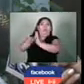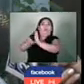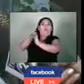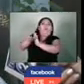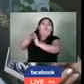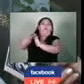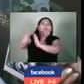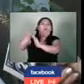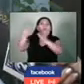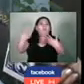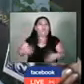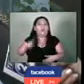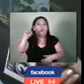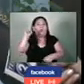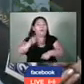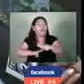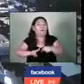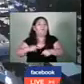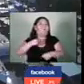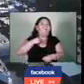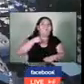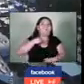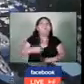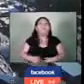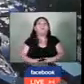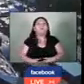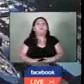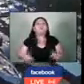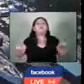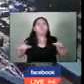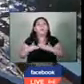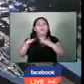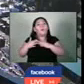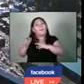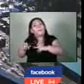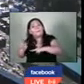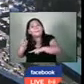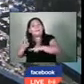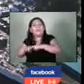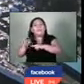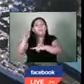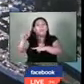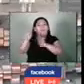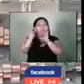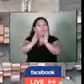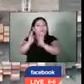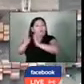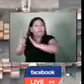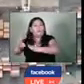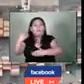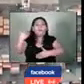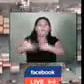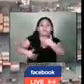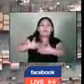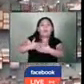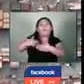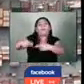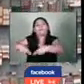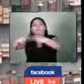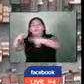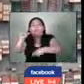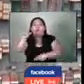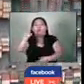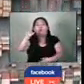subidas que ya pasó del dólar, ya nos impacta. Y a esto se agrega la disminución en las logísticas y tramitología en el paso de las